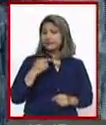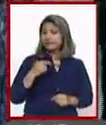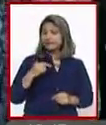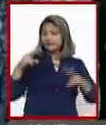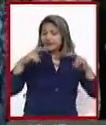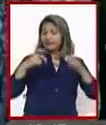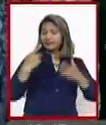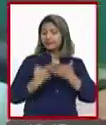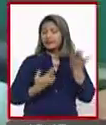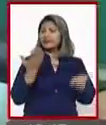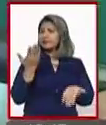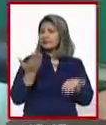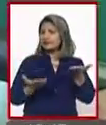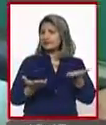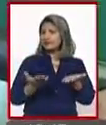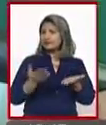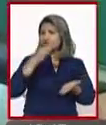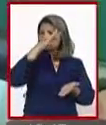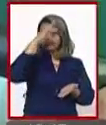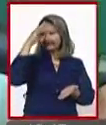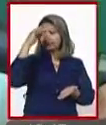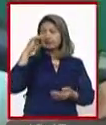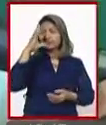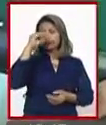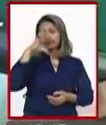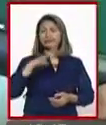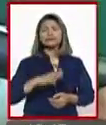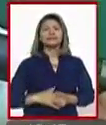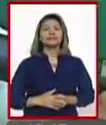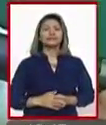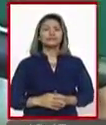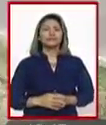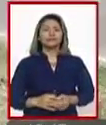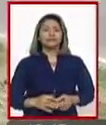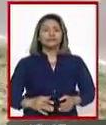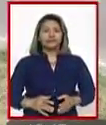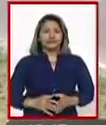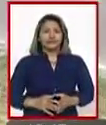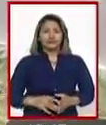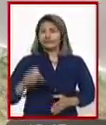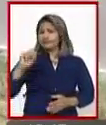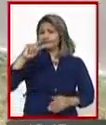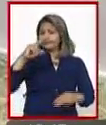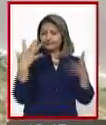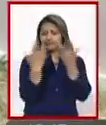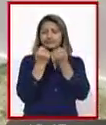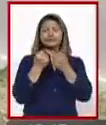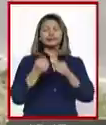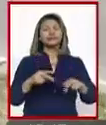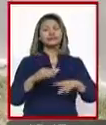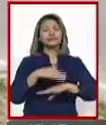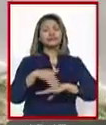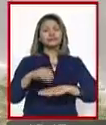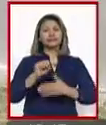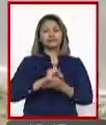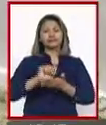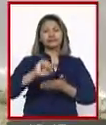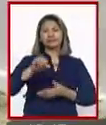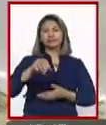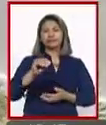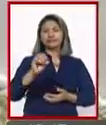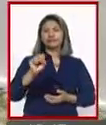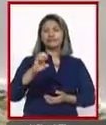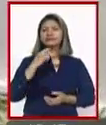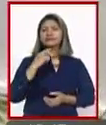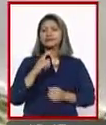investigando, presumiblemente esté bajo influencia alcohólica, haya estado bajo influencia alcohólica. El segundo accidente se produjo en la localidad de San José del municipio del